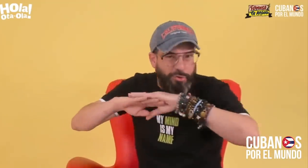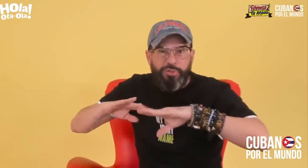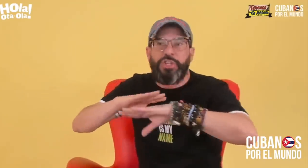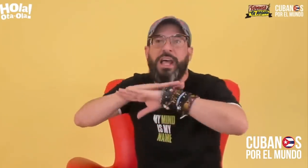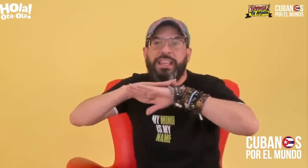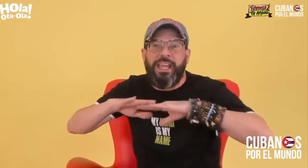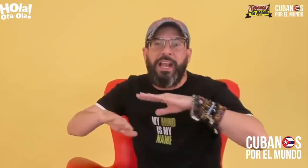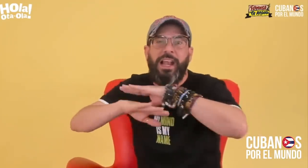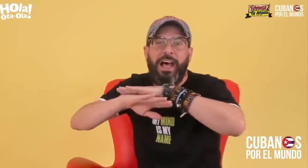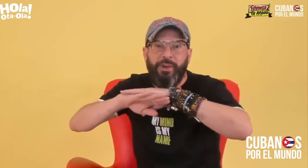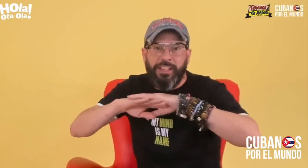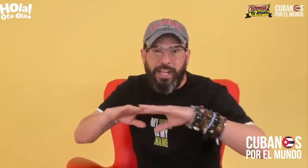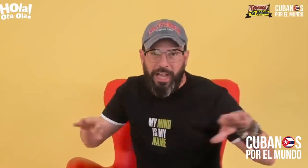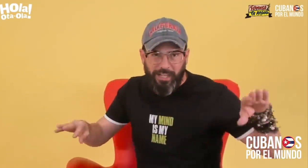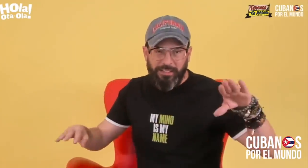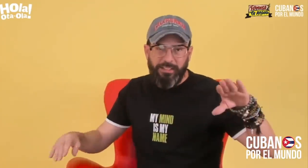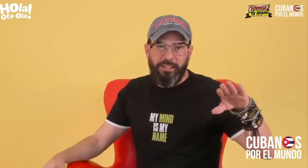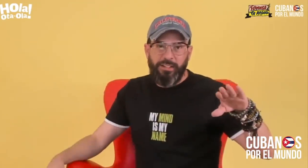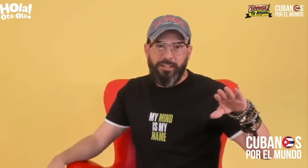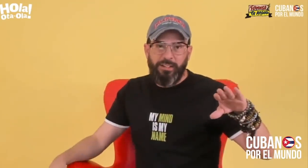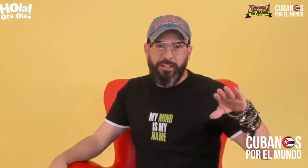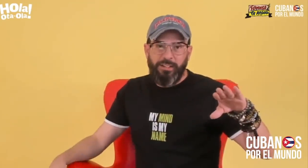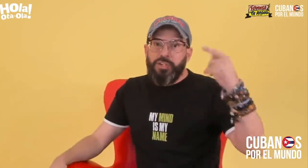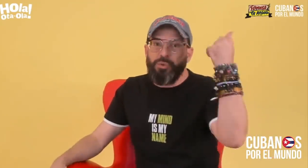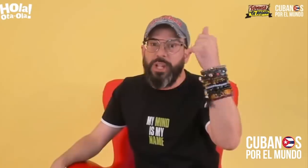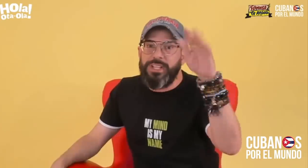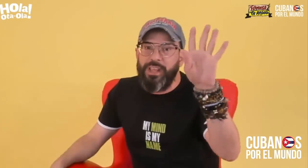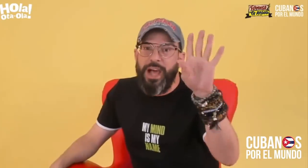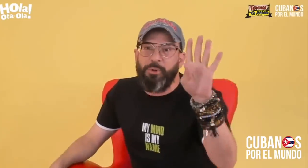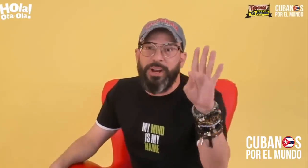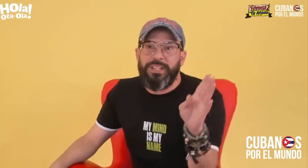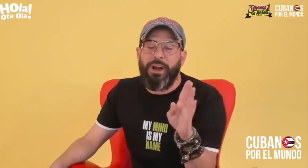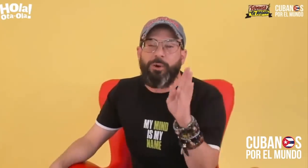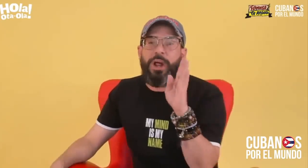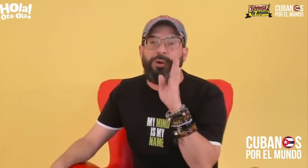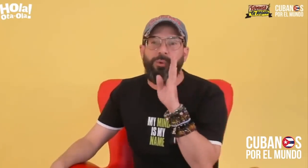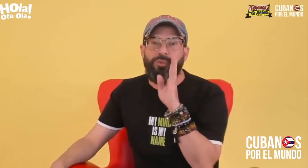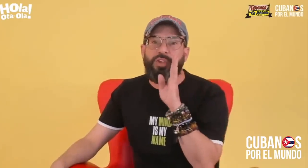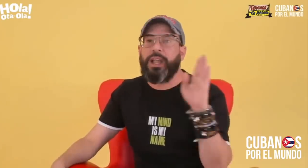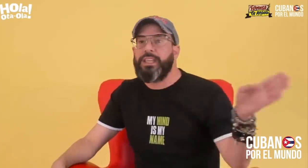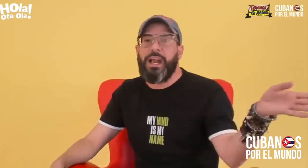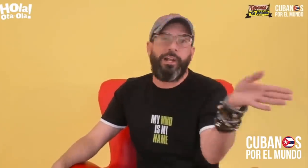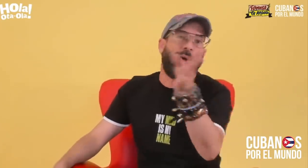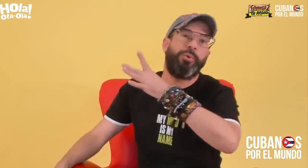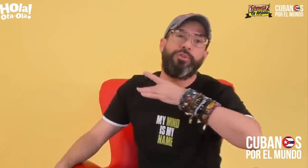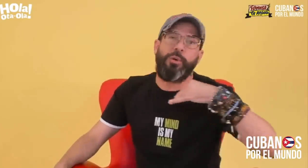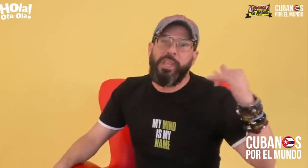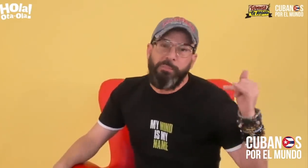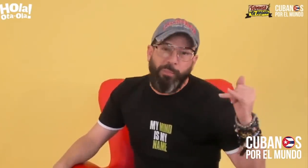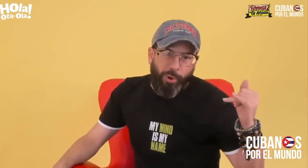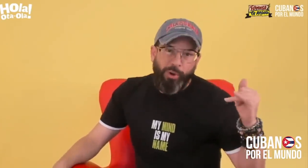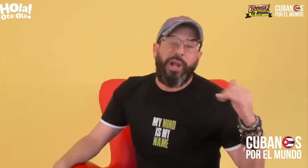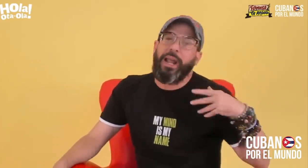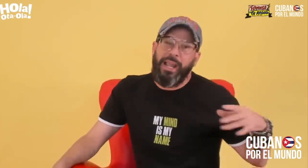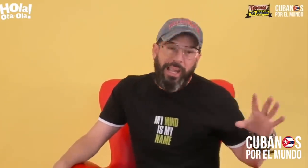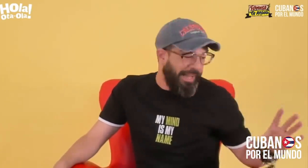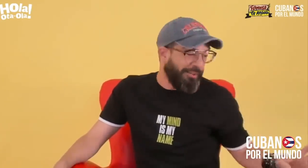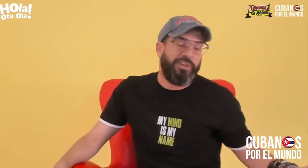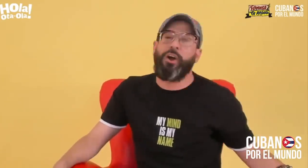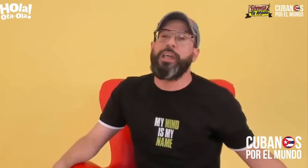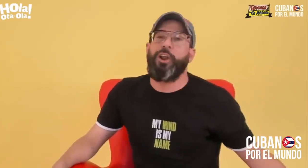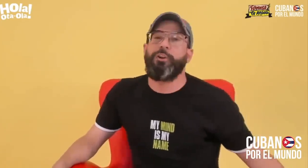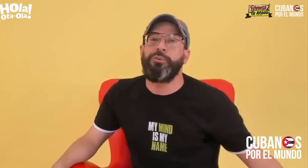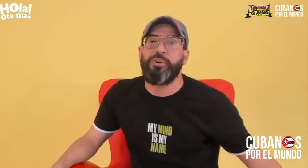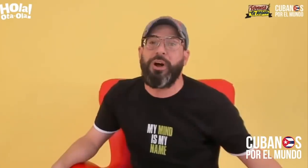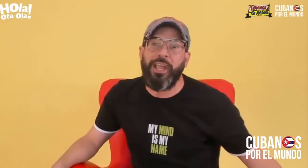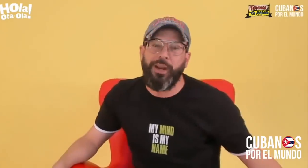Manipulación sucia de la verdad. Si usted se deja poner esa vacuna rusa, que ya ni los rusos mismos creen en ella.